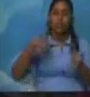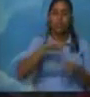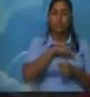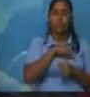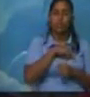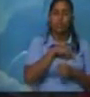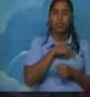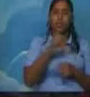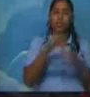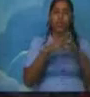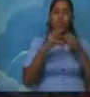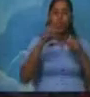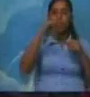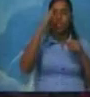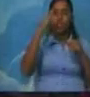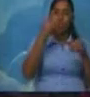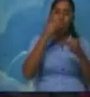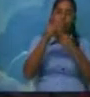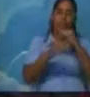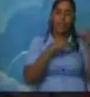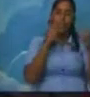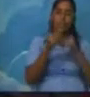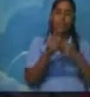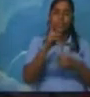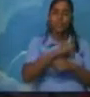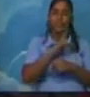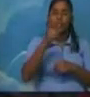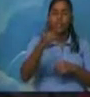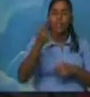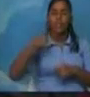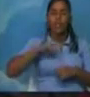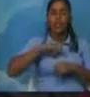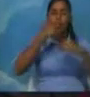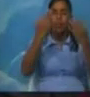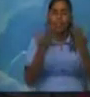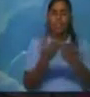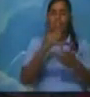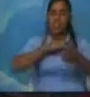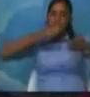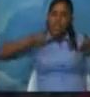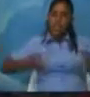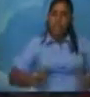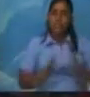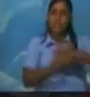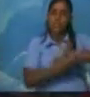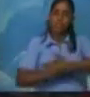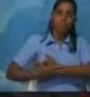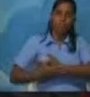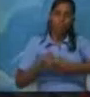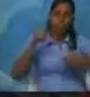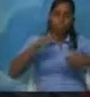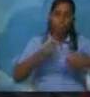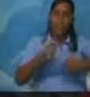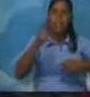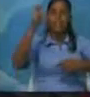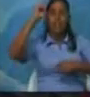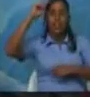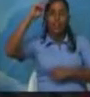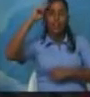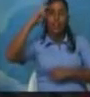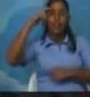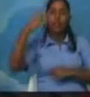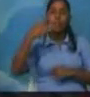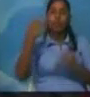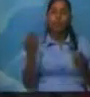nosotros lo que Dios ha hecho desde que nos entregamos desde que nacimos verdad podíamos decirlo así verdad porque de